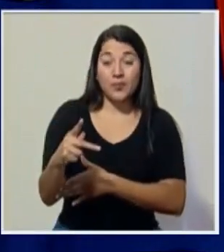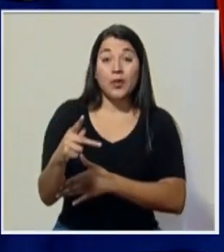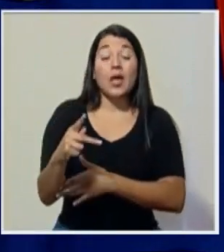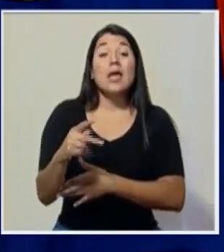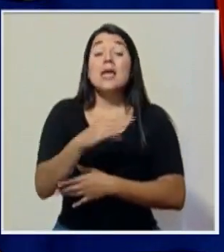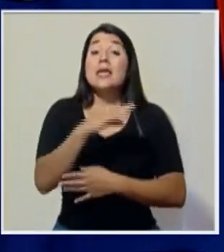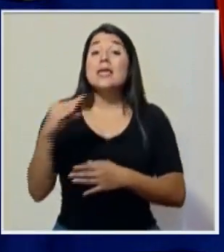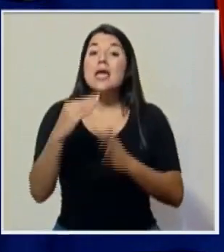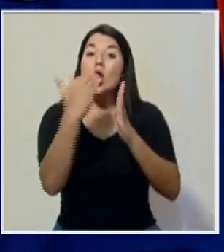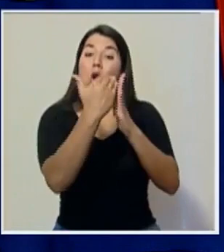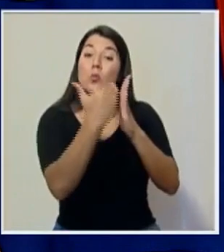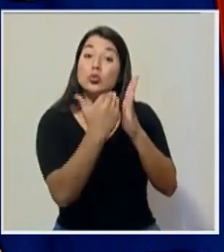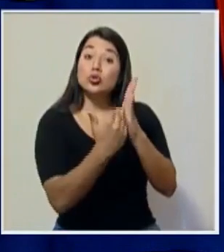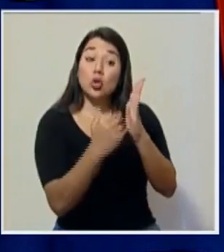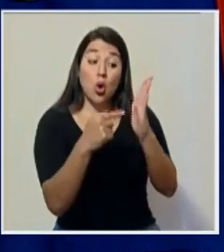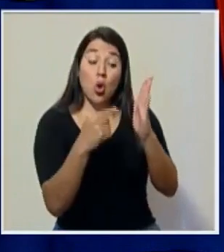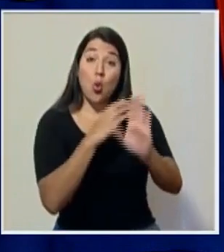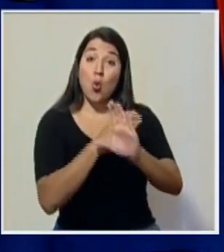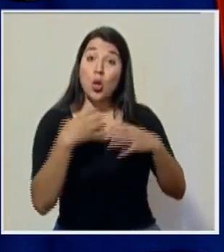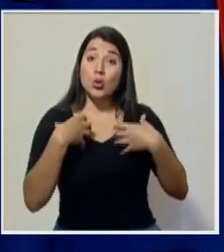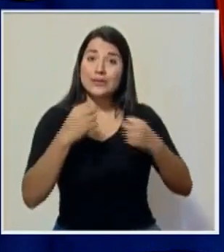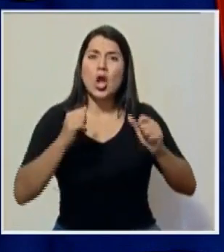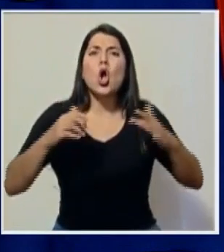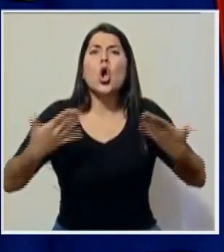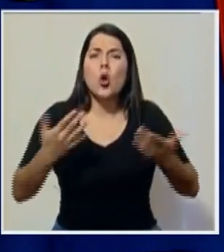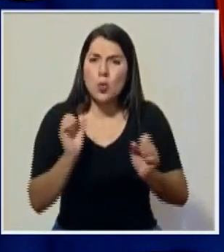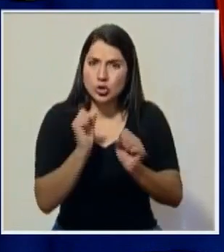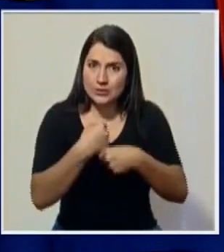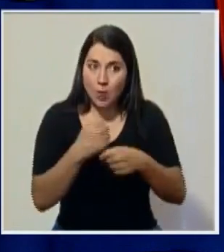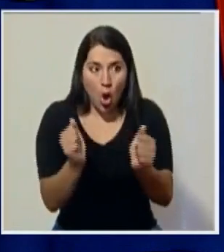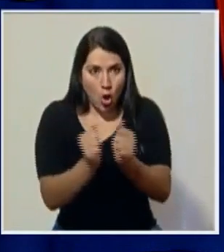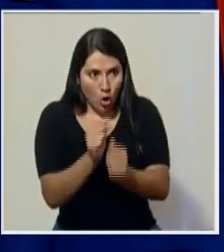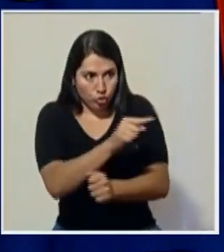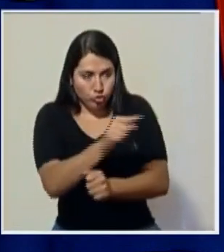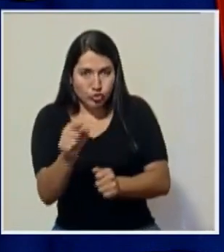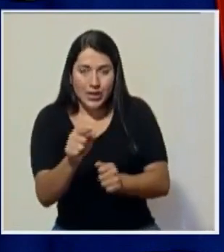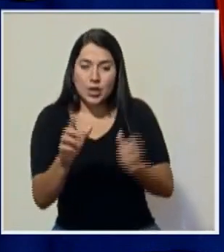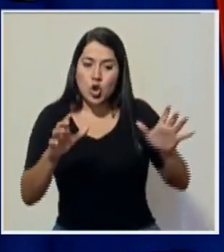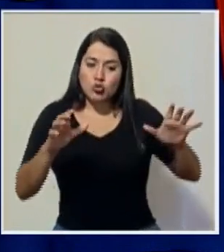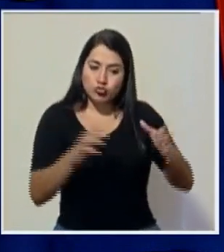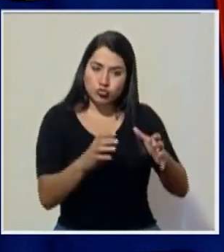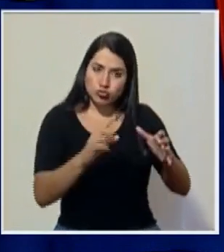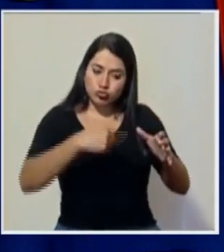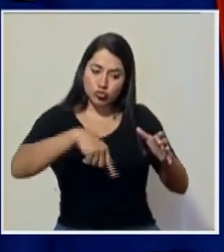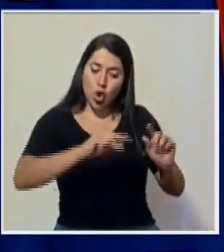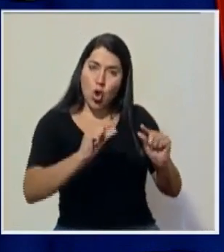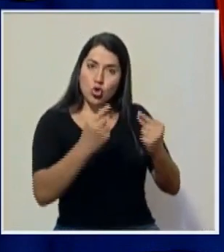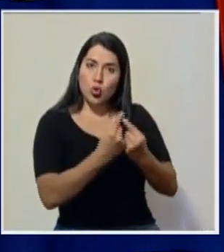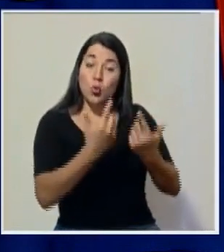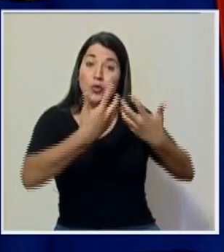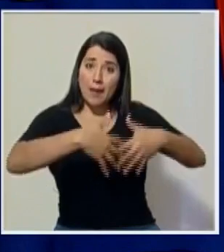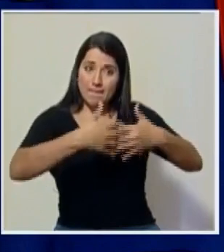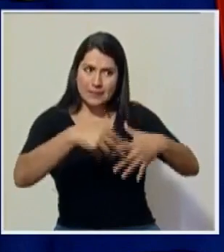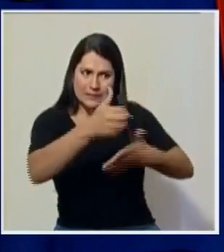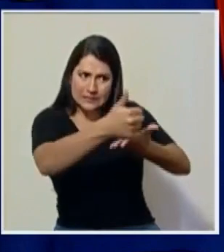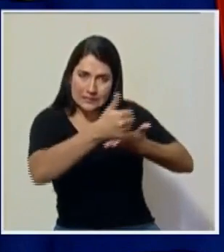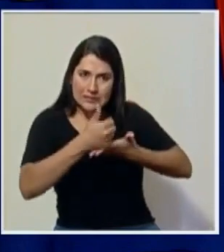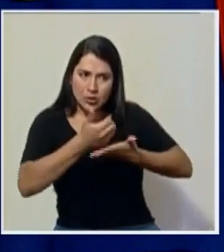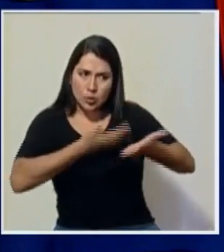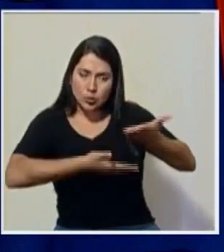además los protocolos los hemos construido con ustedes, con los sectores. Entonces hemos procedido